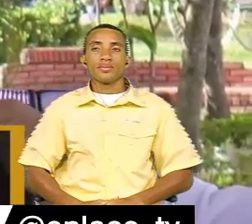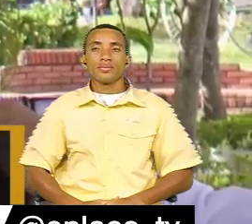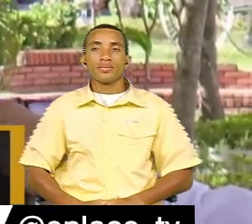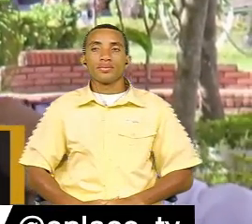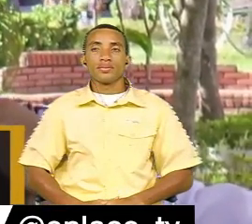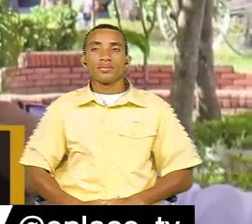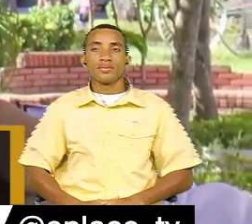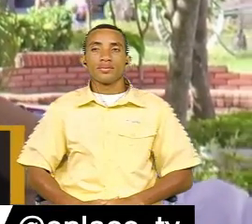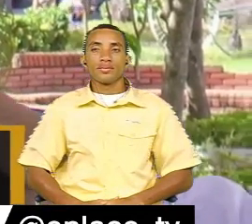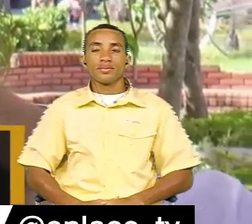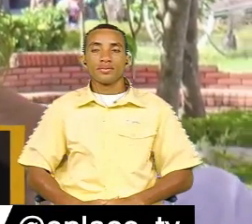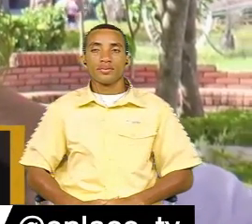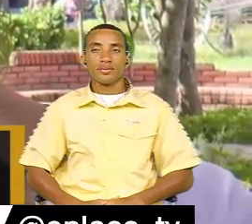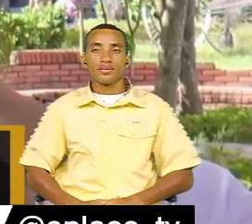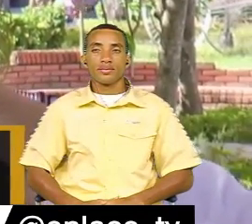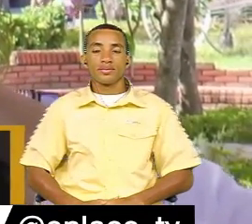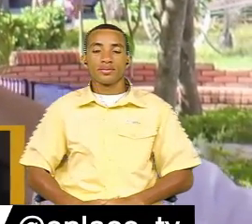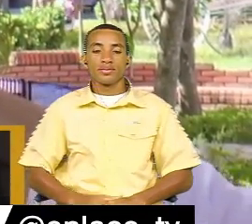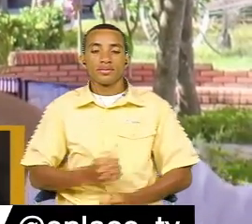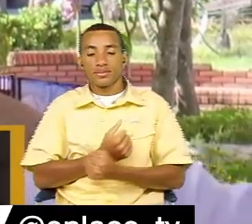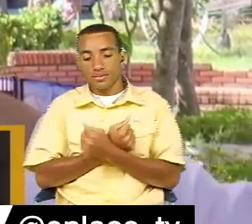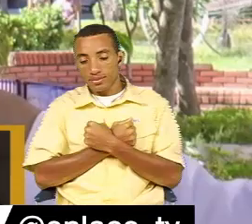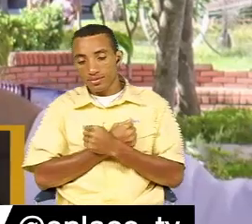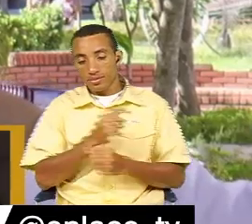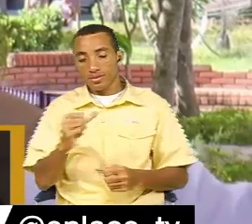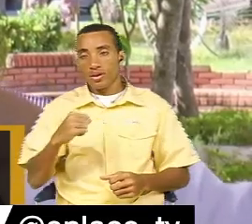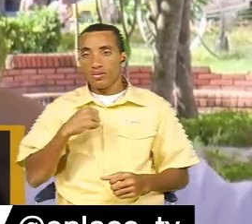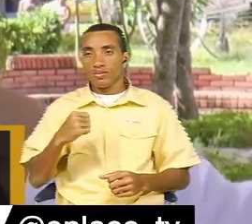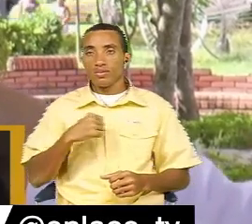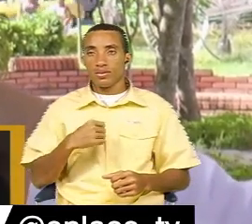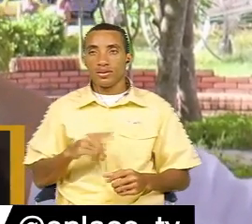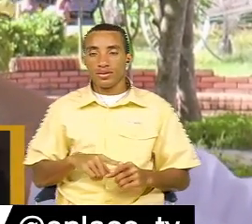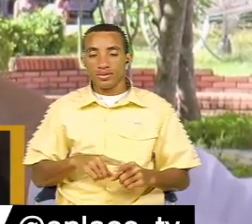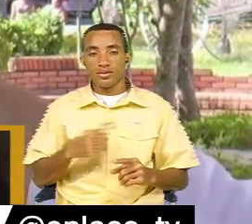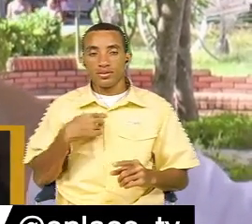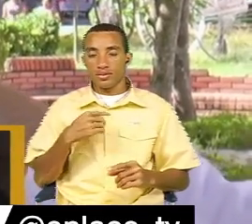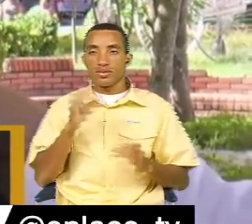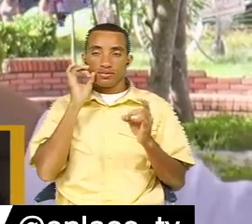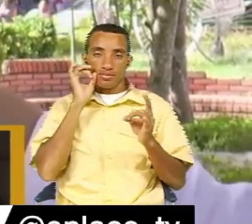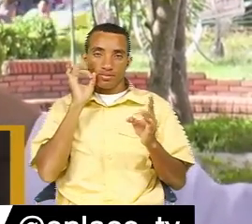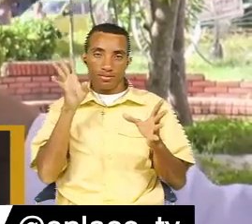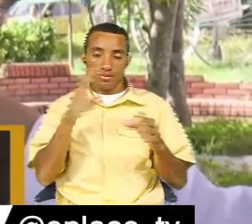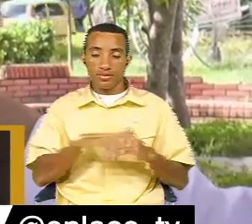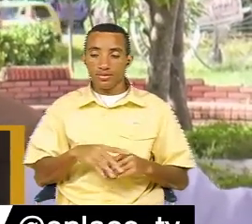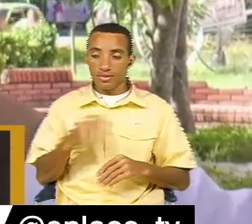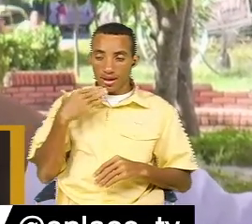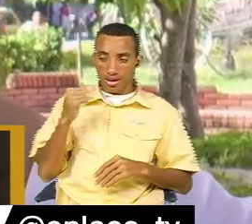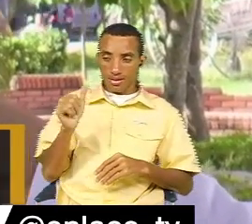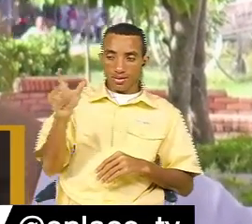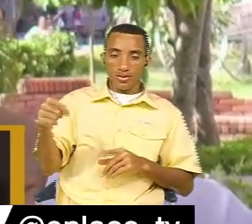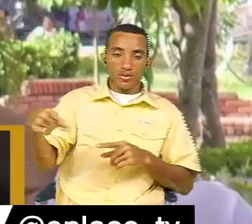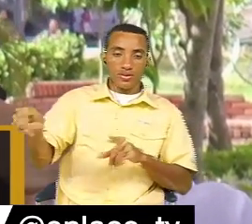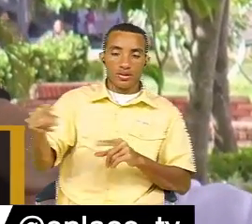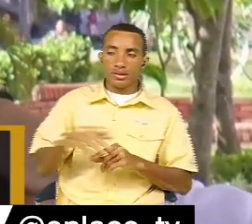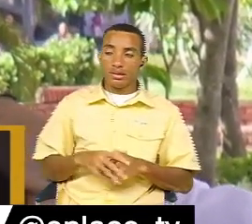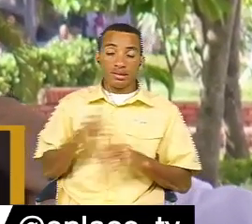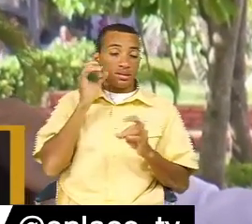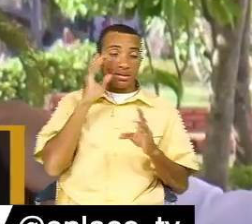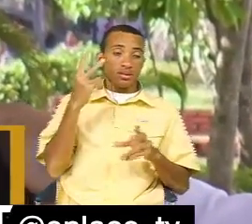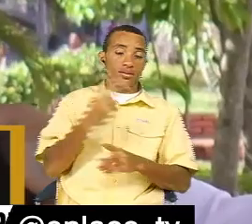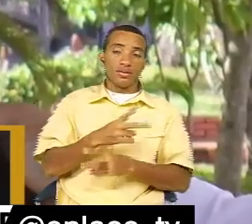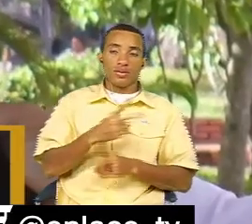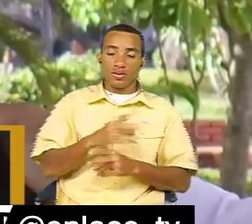Amor prohibido tengo yo, y esto es un pecado mortal. La mujer ajena es un error, que el hombre se